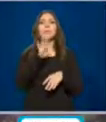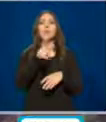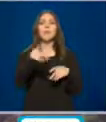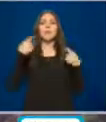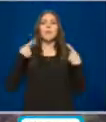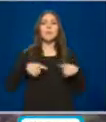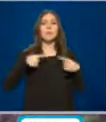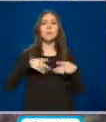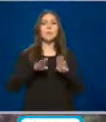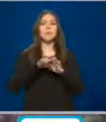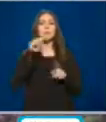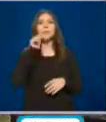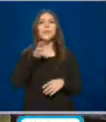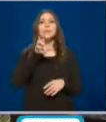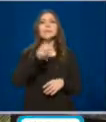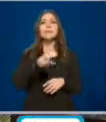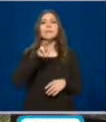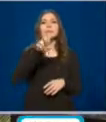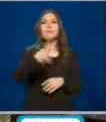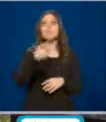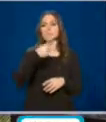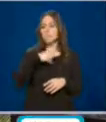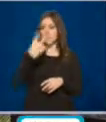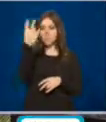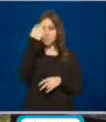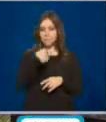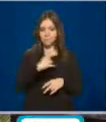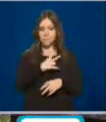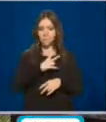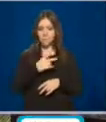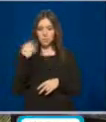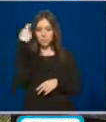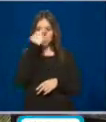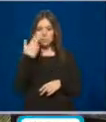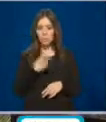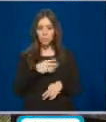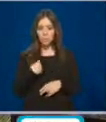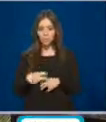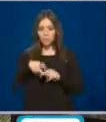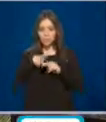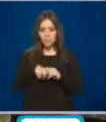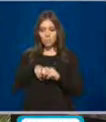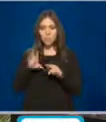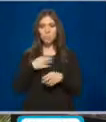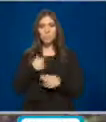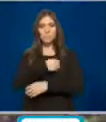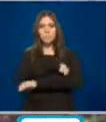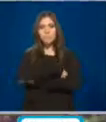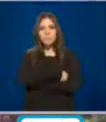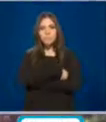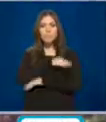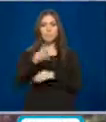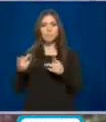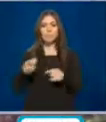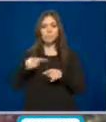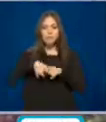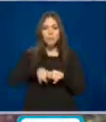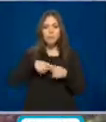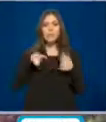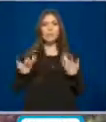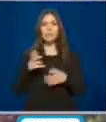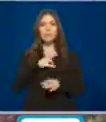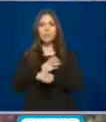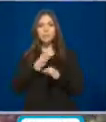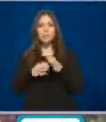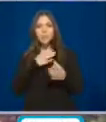que se está autorrevisando constantemente, cómo estoy sentado, cómo tengo los brazos, cómo tengo las piernas, qué estoy haciendo con mis accesorios. Y ahora